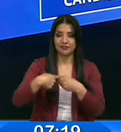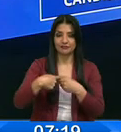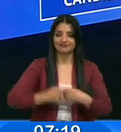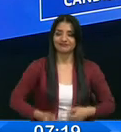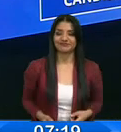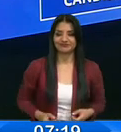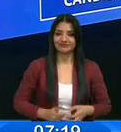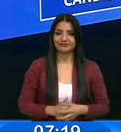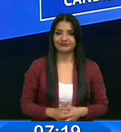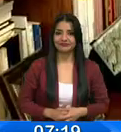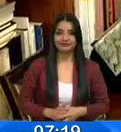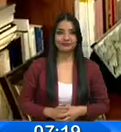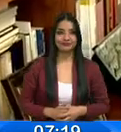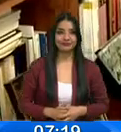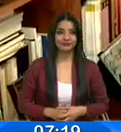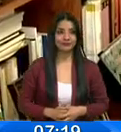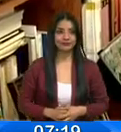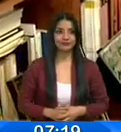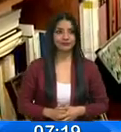Veamos.